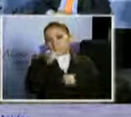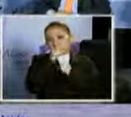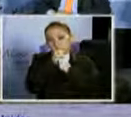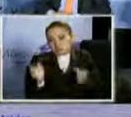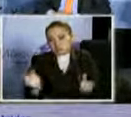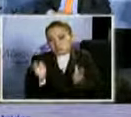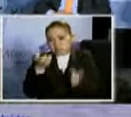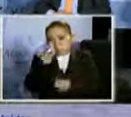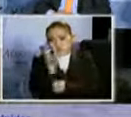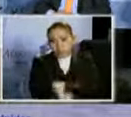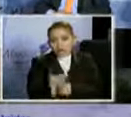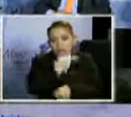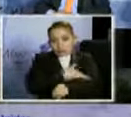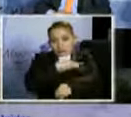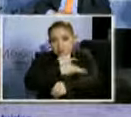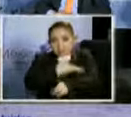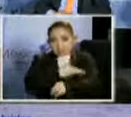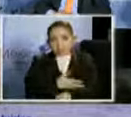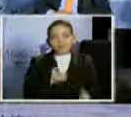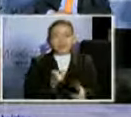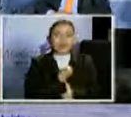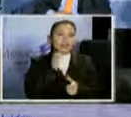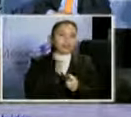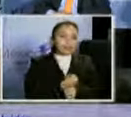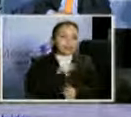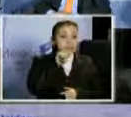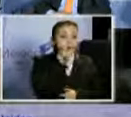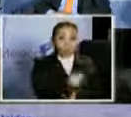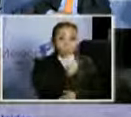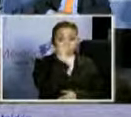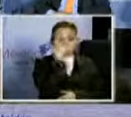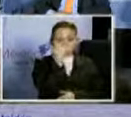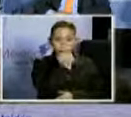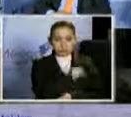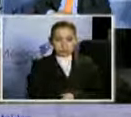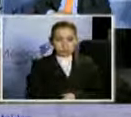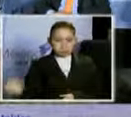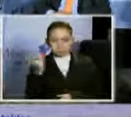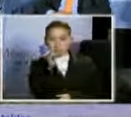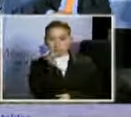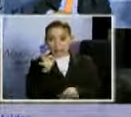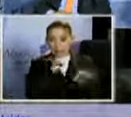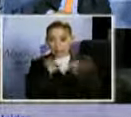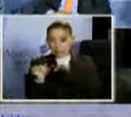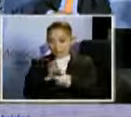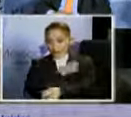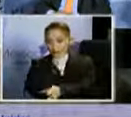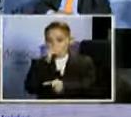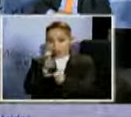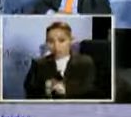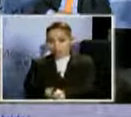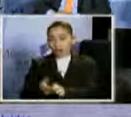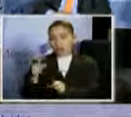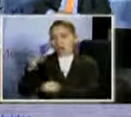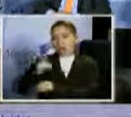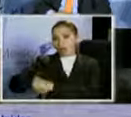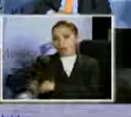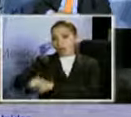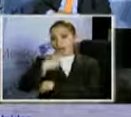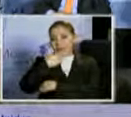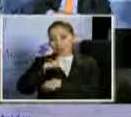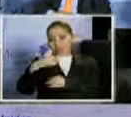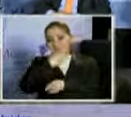promotor de esta resolución. Tanto es así que uno de los expertos que trabajan en la resolución 540 de